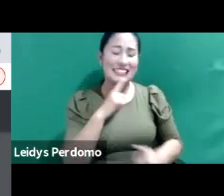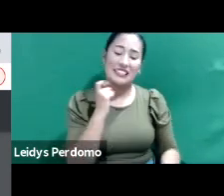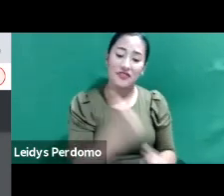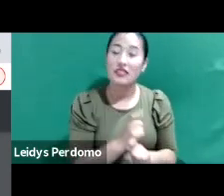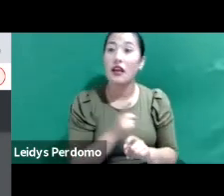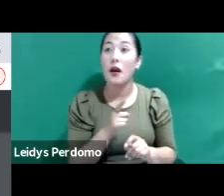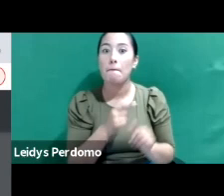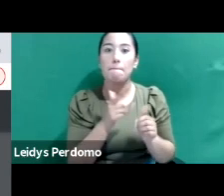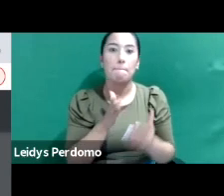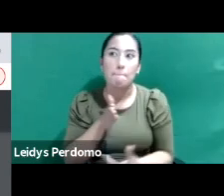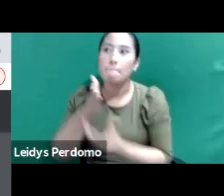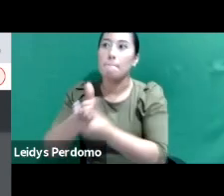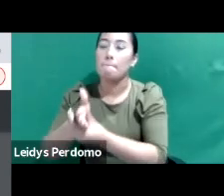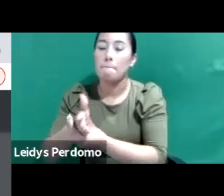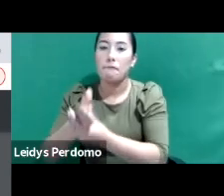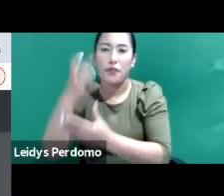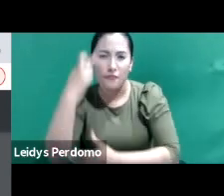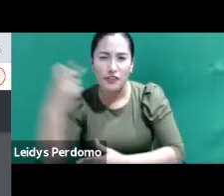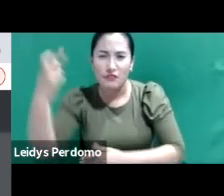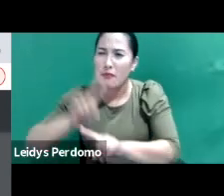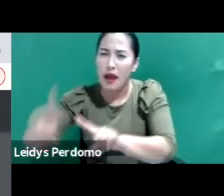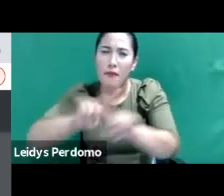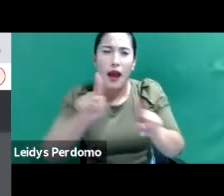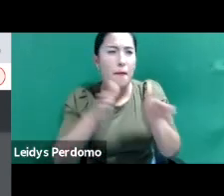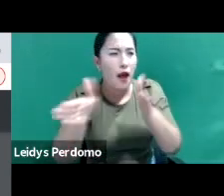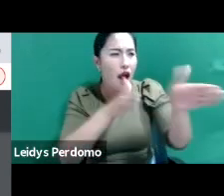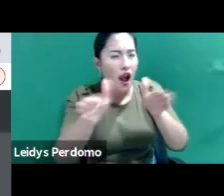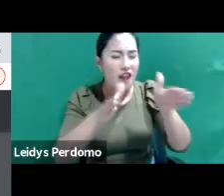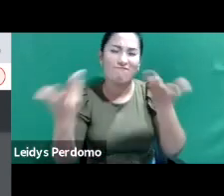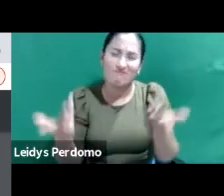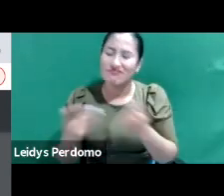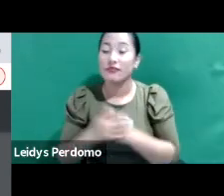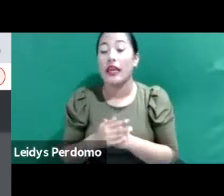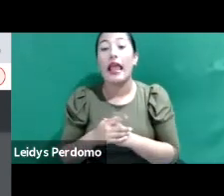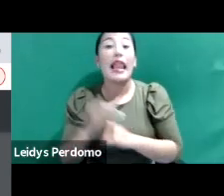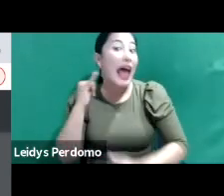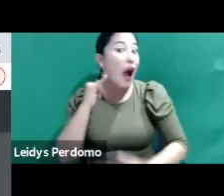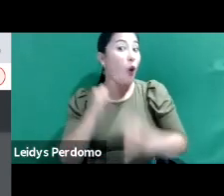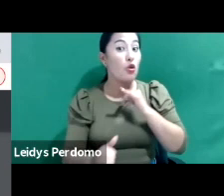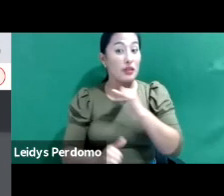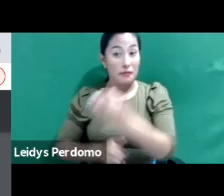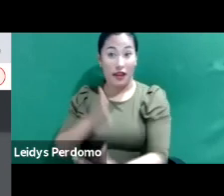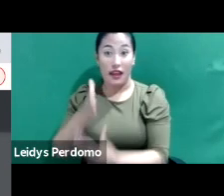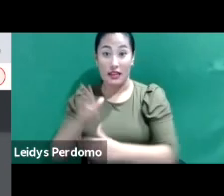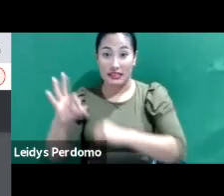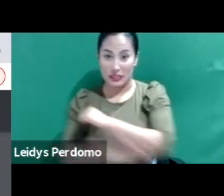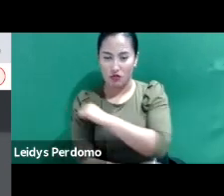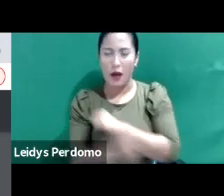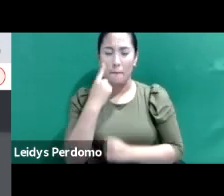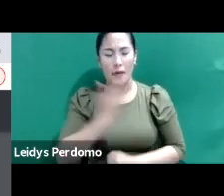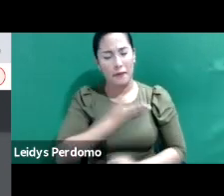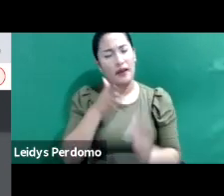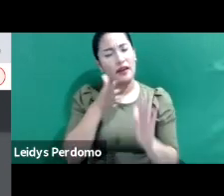los han guiado en el proceso. En la última consulta que tuvieron con el psicólogo, los padres reportaron: Juan